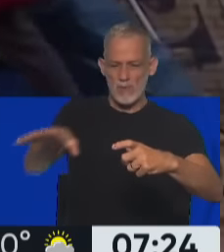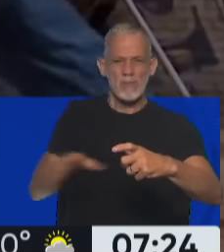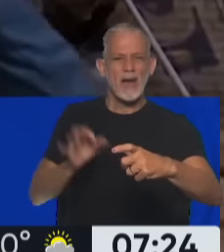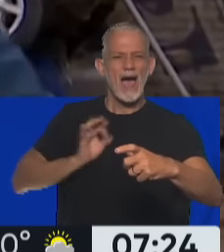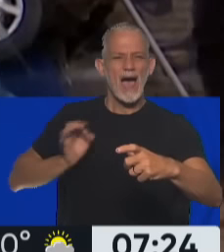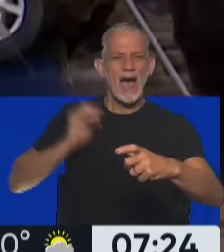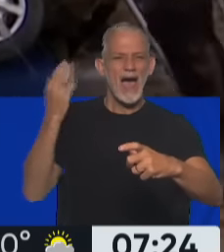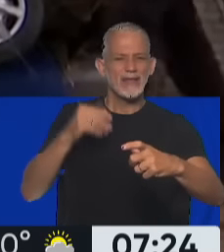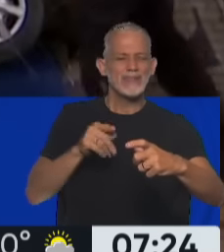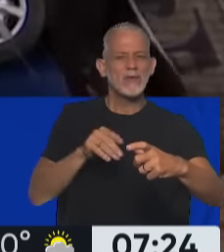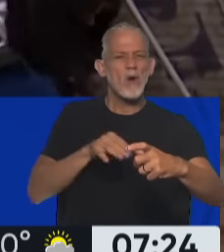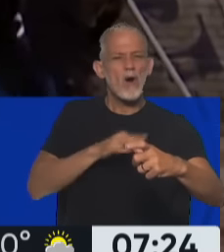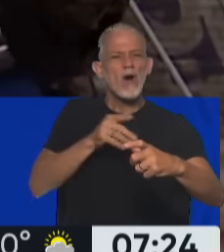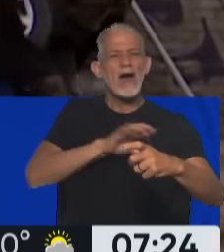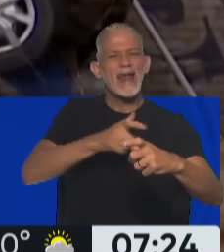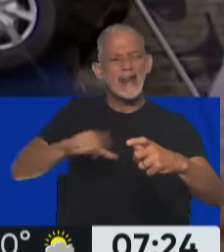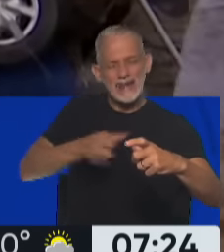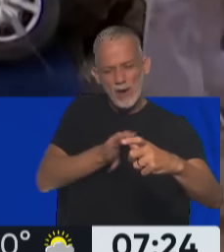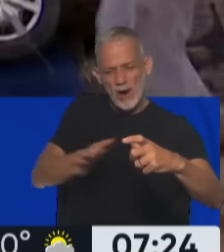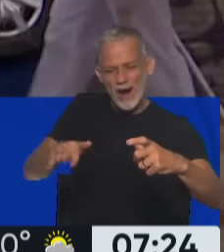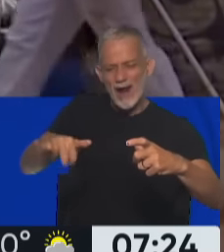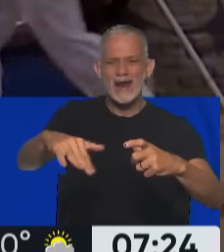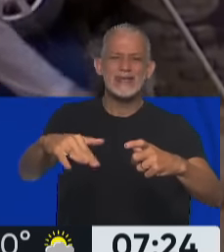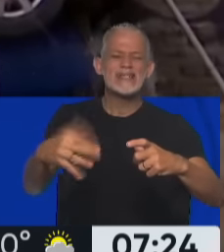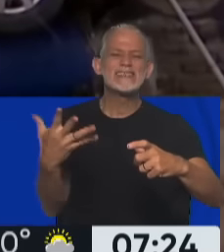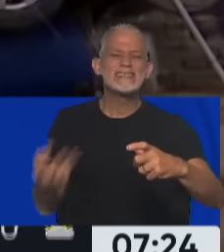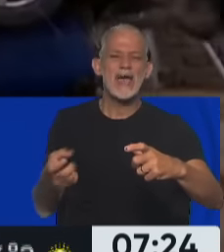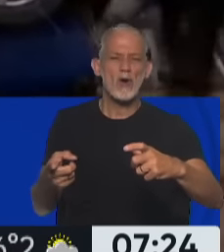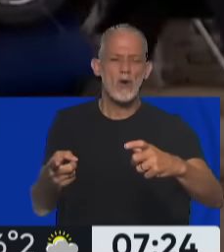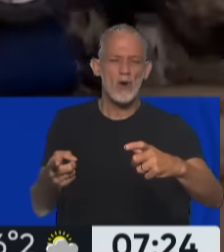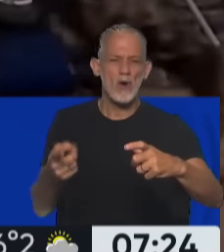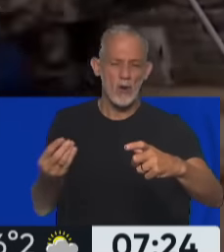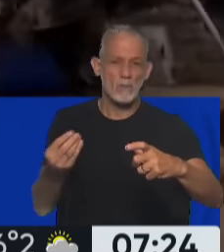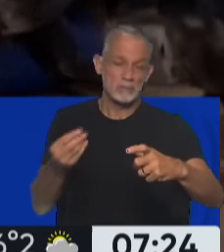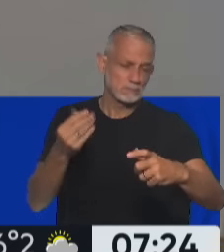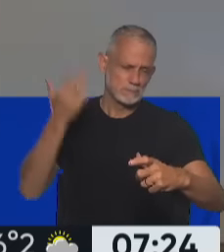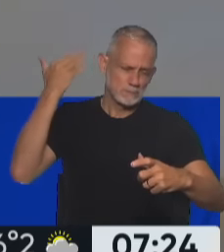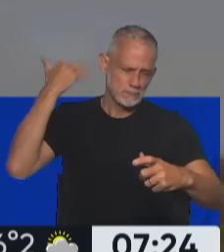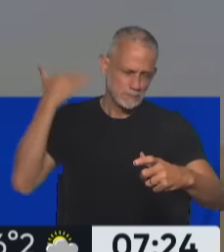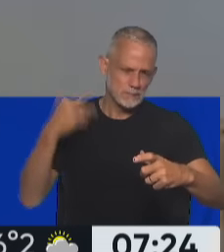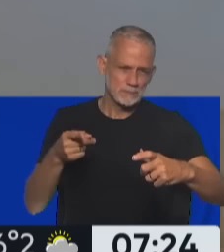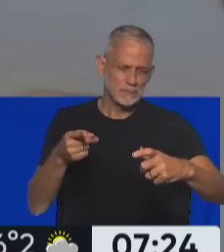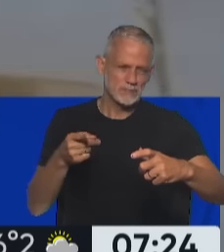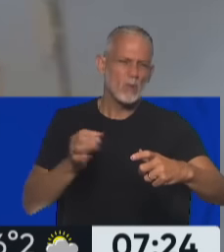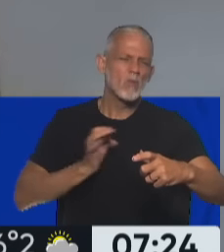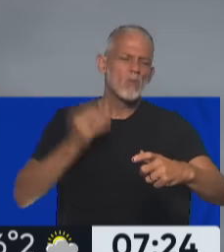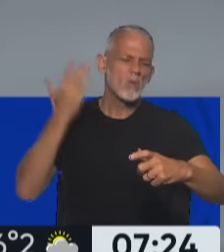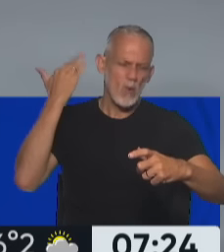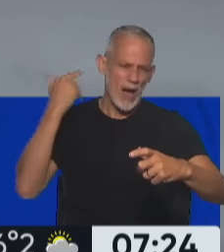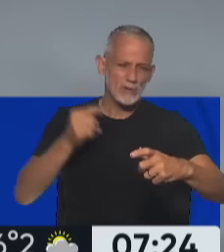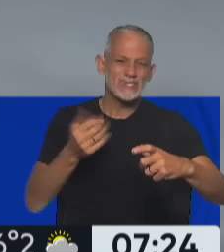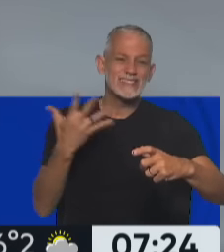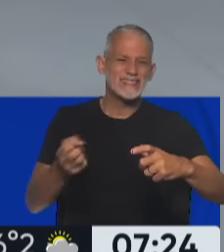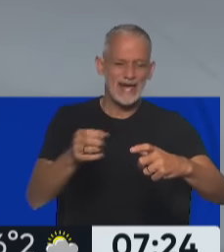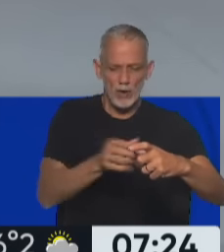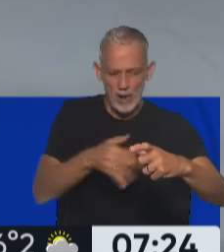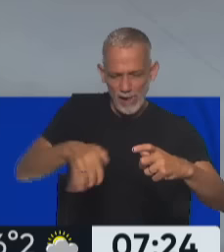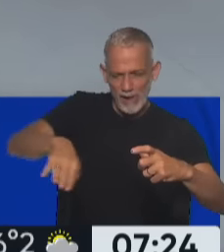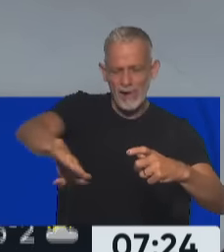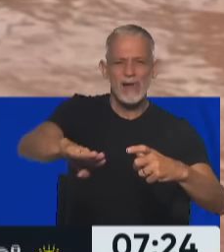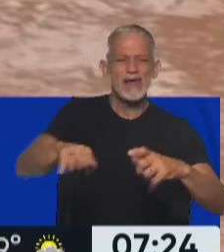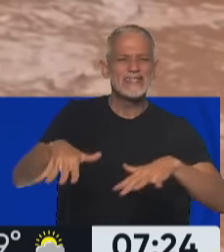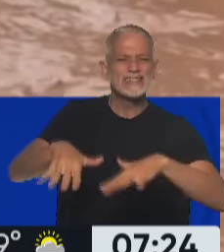antiguo cauce del Turia que está seco, justamente por algo que pasó igual hace mucho tiempo, se inundó y